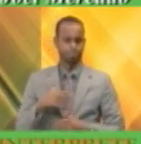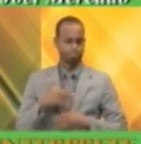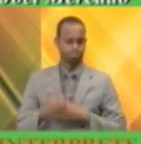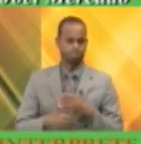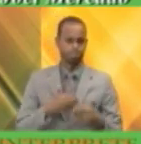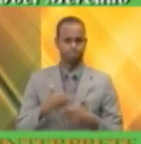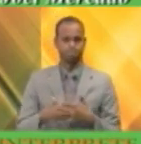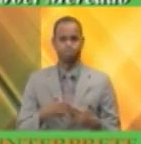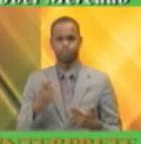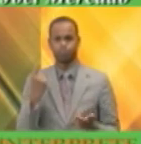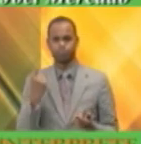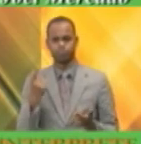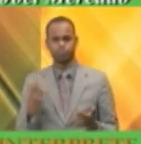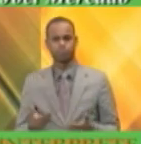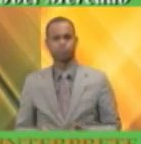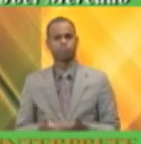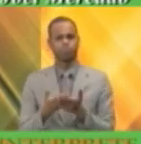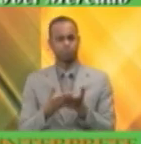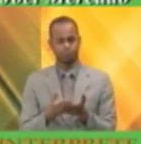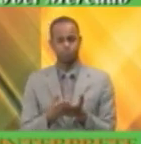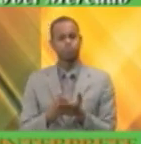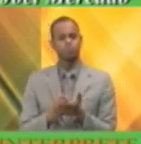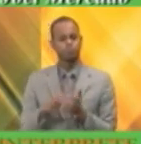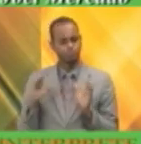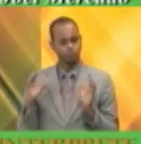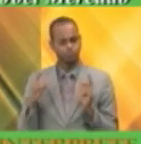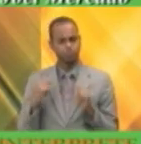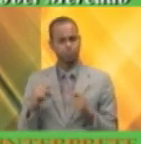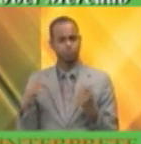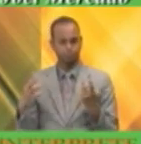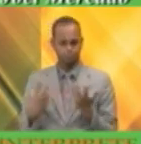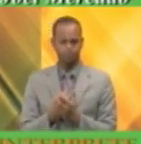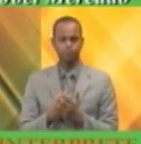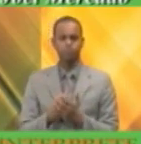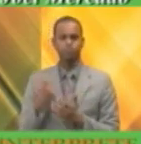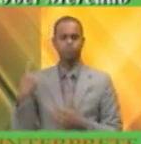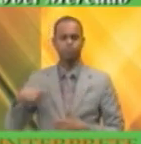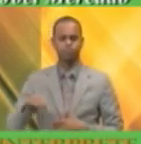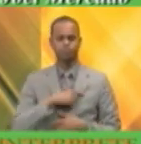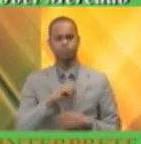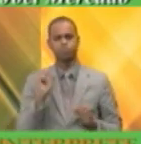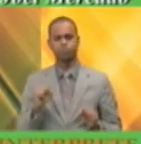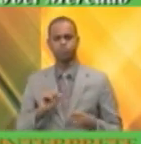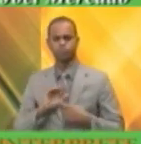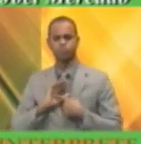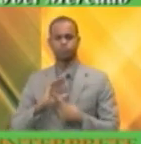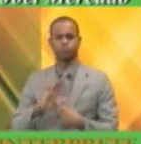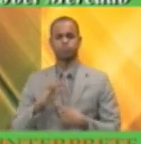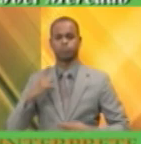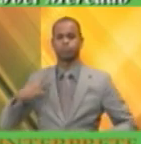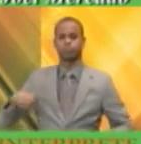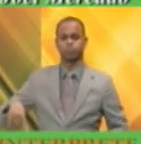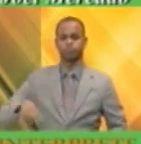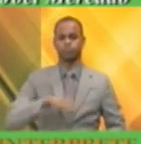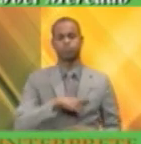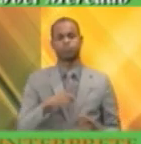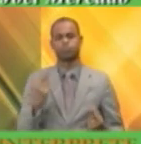solidarios nos proporcionan, de manera tal que podamos mostrar que nosotros